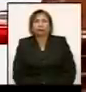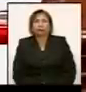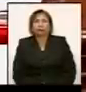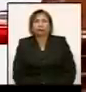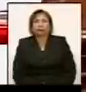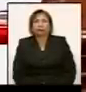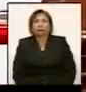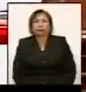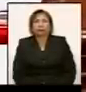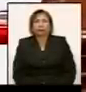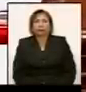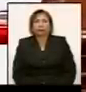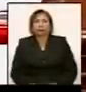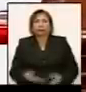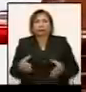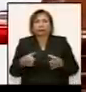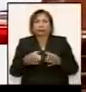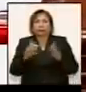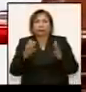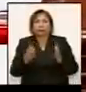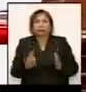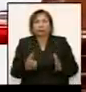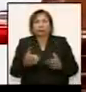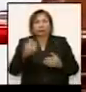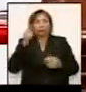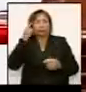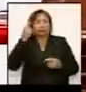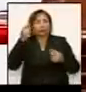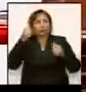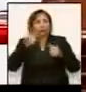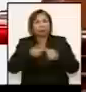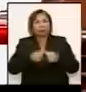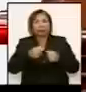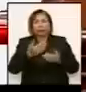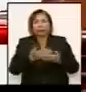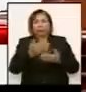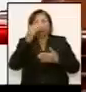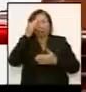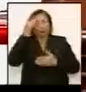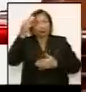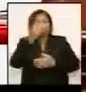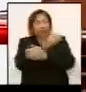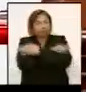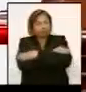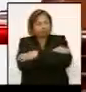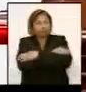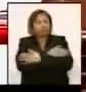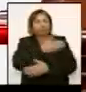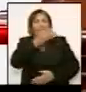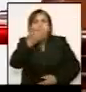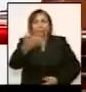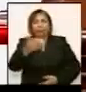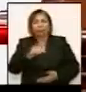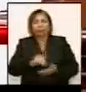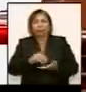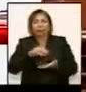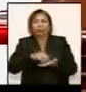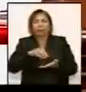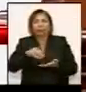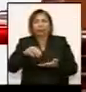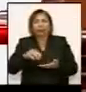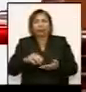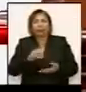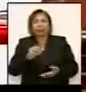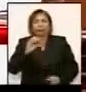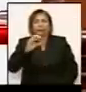Del congresista Melgar Valdés, el Congreso de la República acuerda expresar un fraternal y afectuoso saludo a la población de la